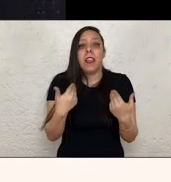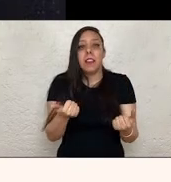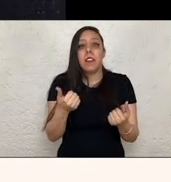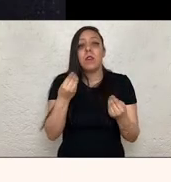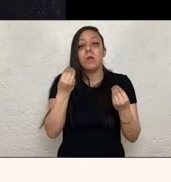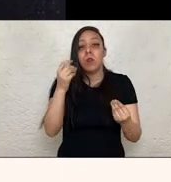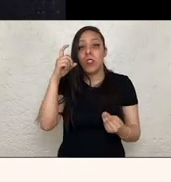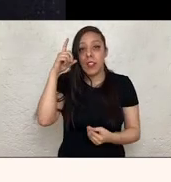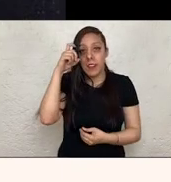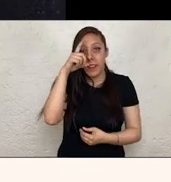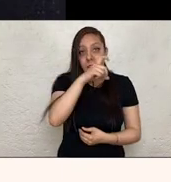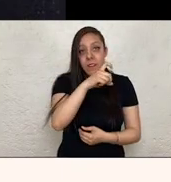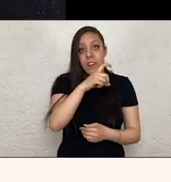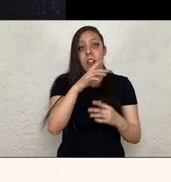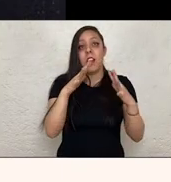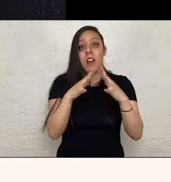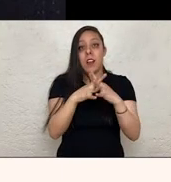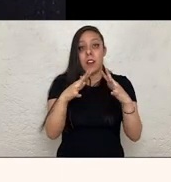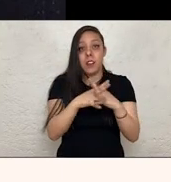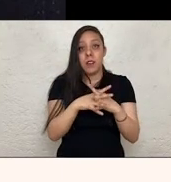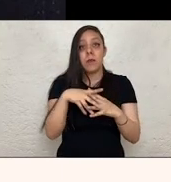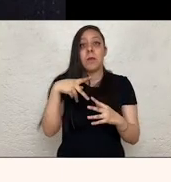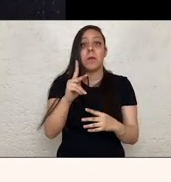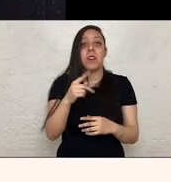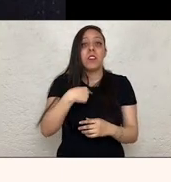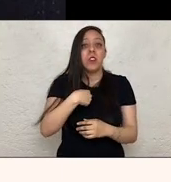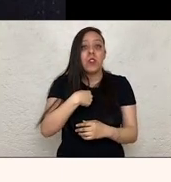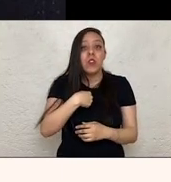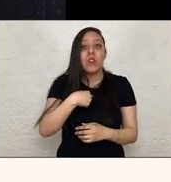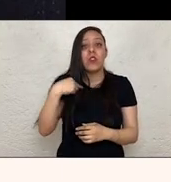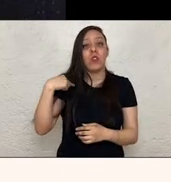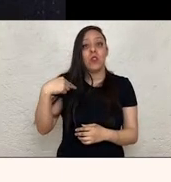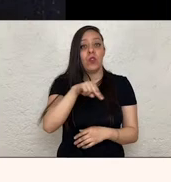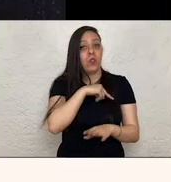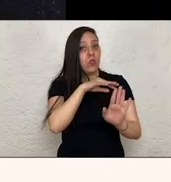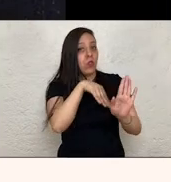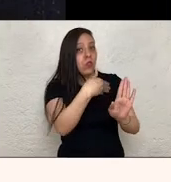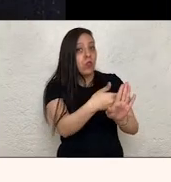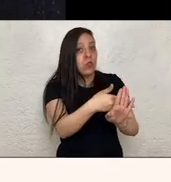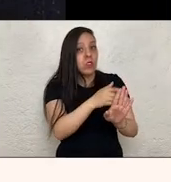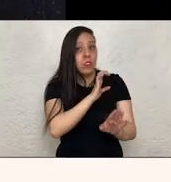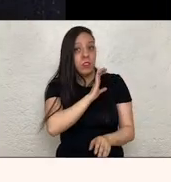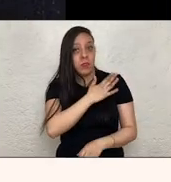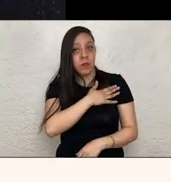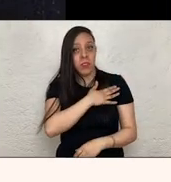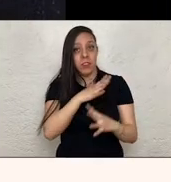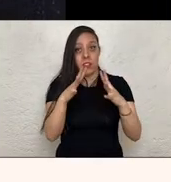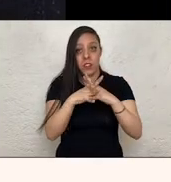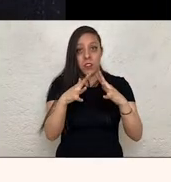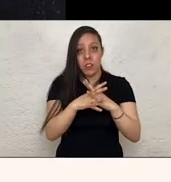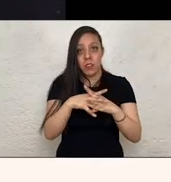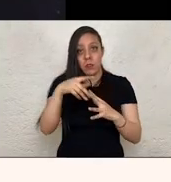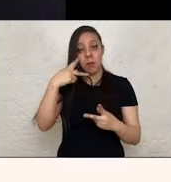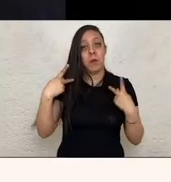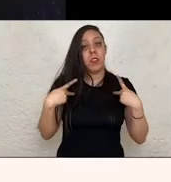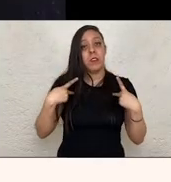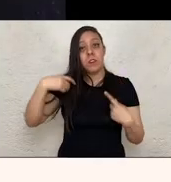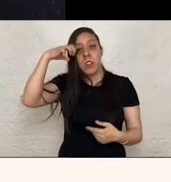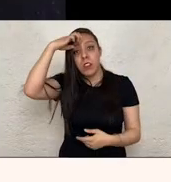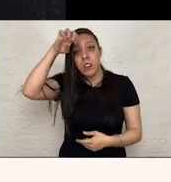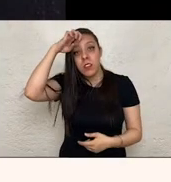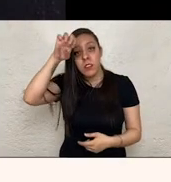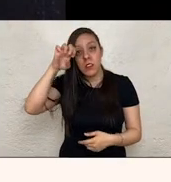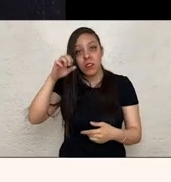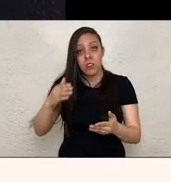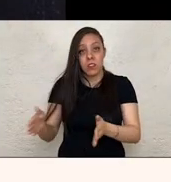difícil, entendemos que ellos tuvieron que decidir si vamos a pelear con los españoles, con estos extranjeros,